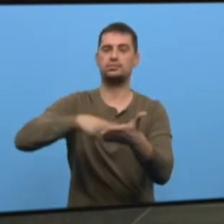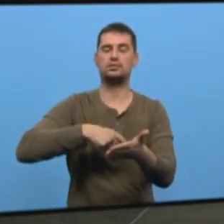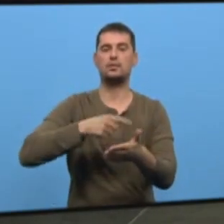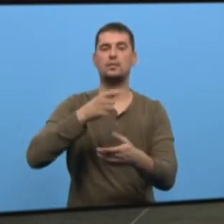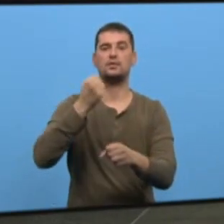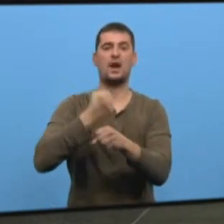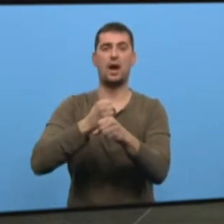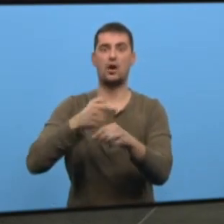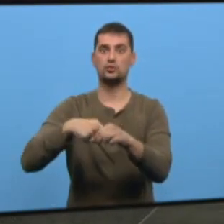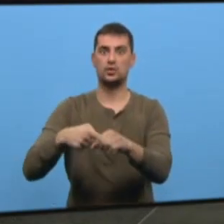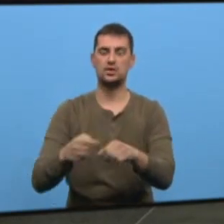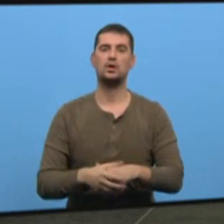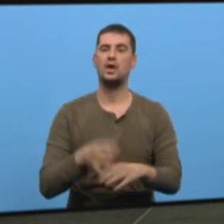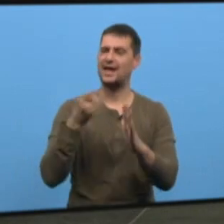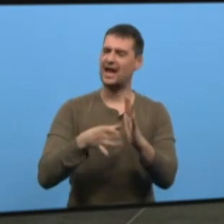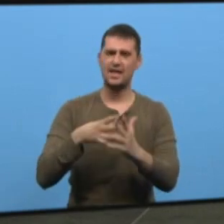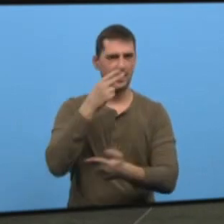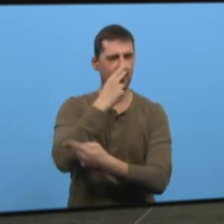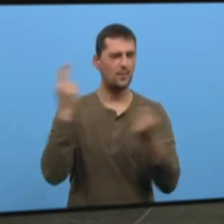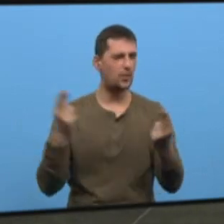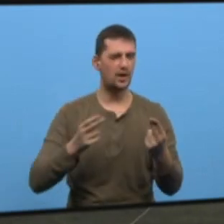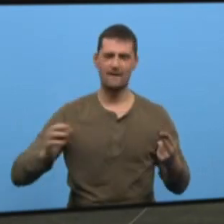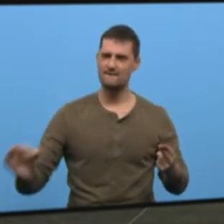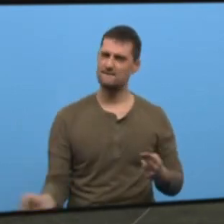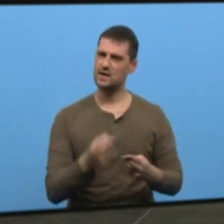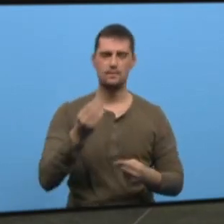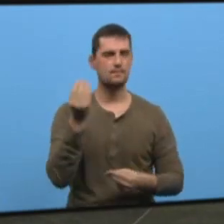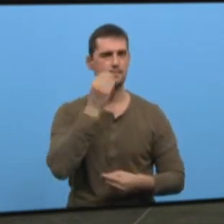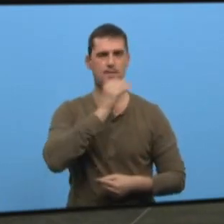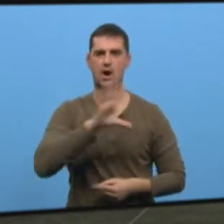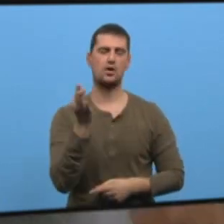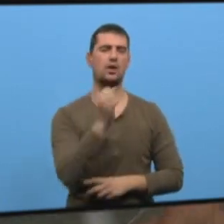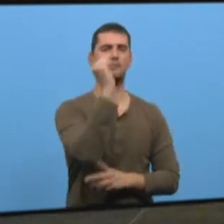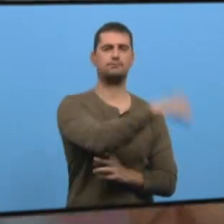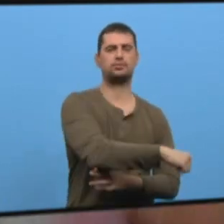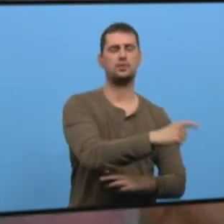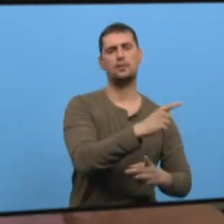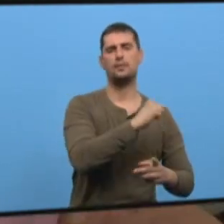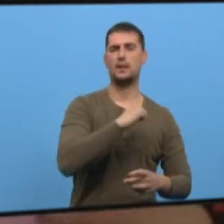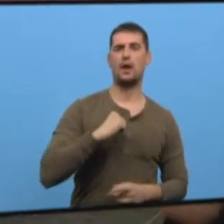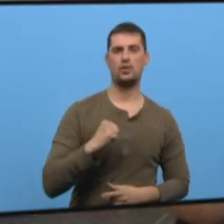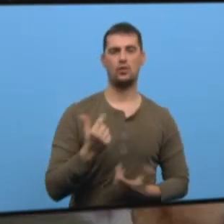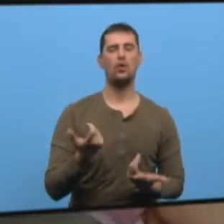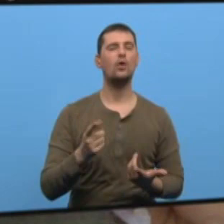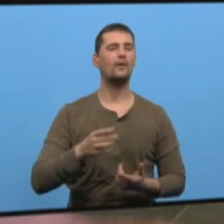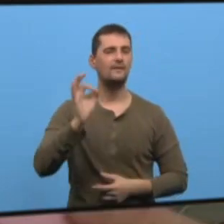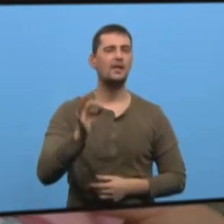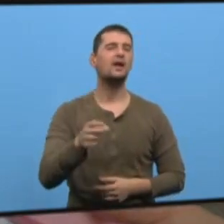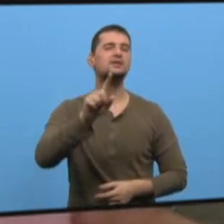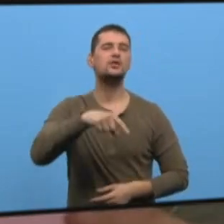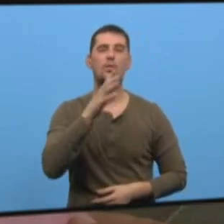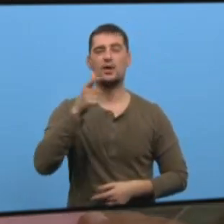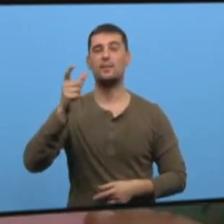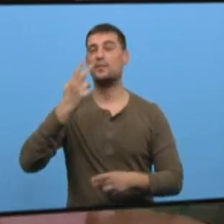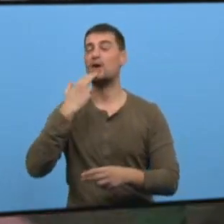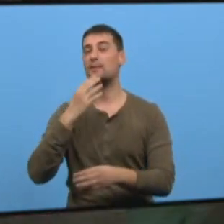la calidad que tiene en la pública no la va a tener nunca jamás un privado y sino que se lo digan a las señoras a los señores políticos